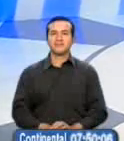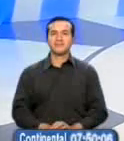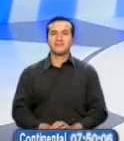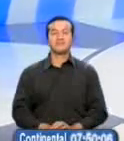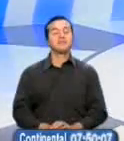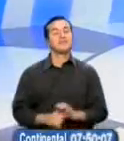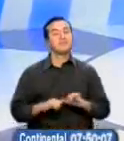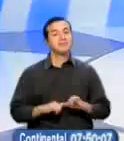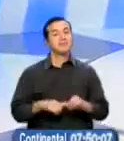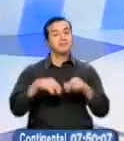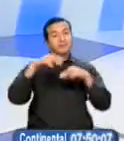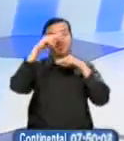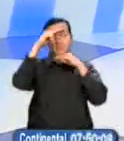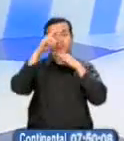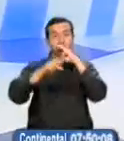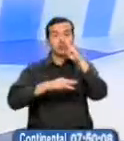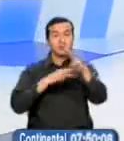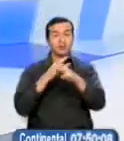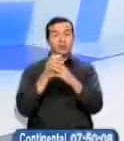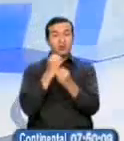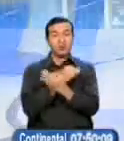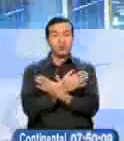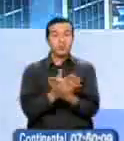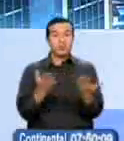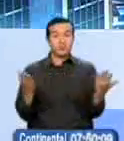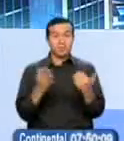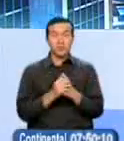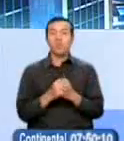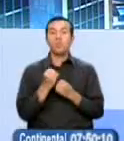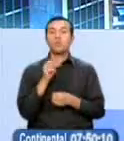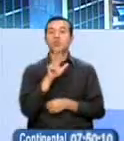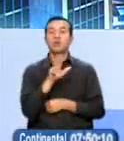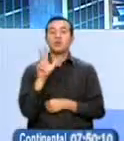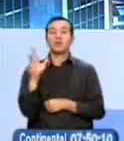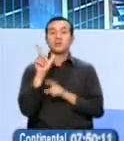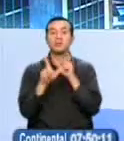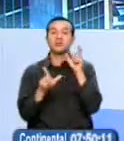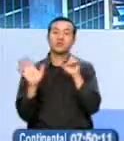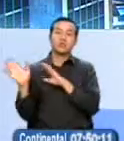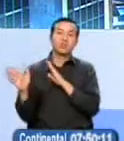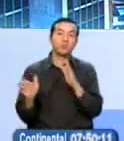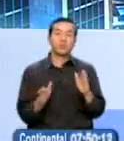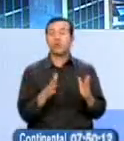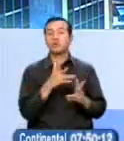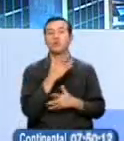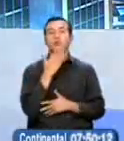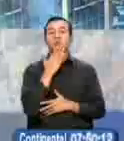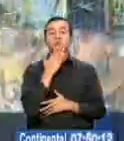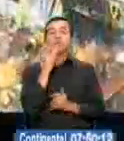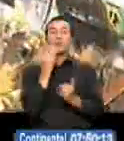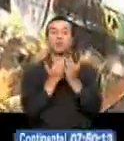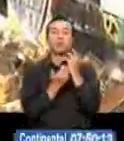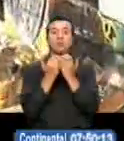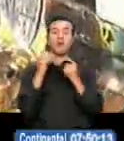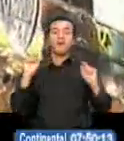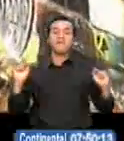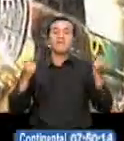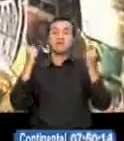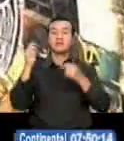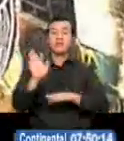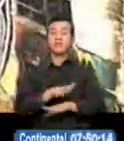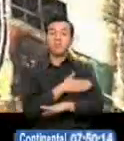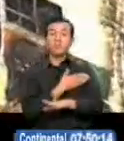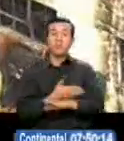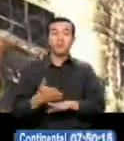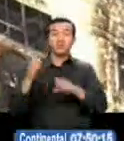A continuación, las noticias del mundo, y le contamos que asciende a 33 el número de muertos por un incendio que se originó en una fiesta de música